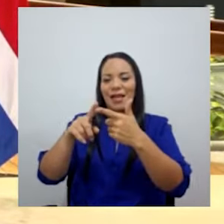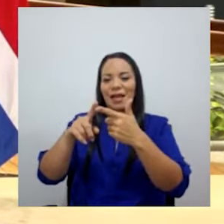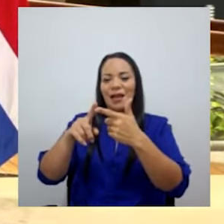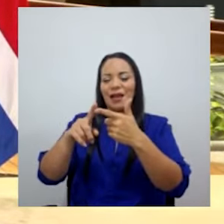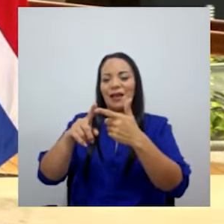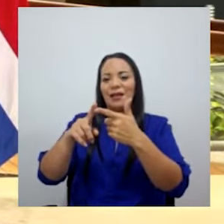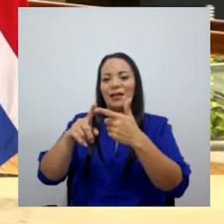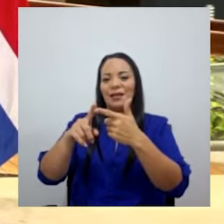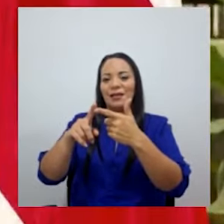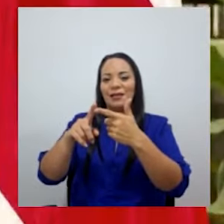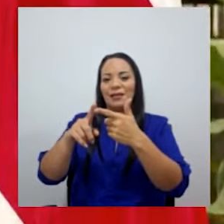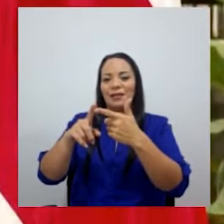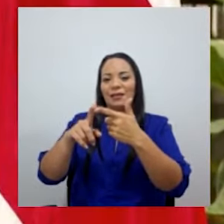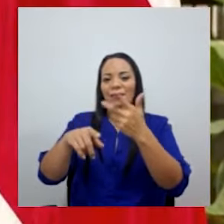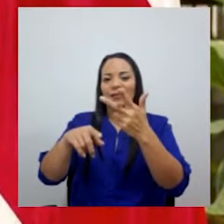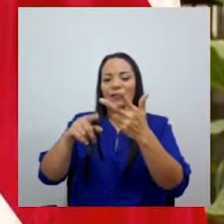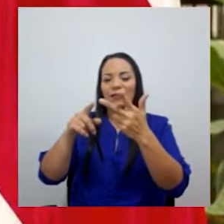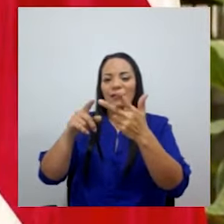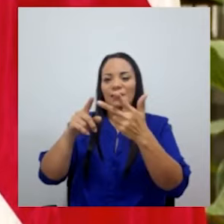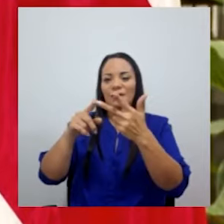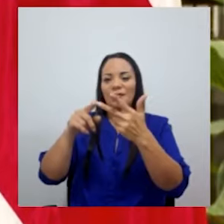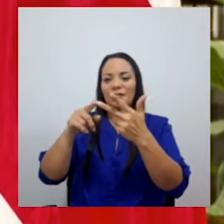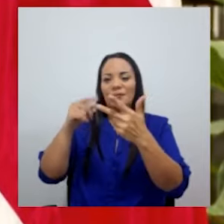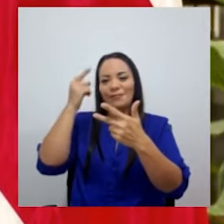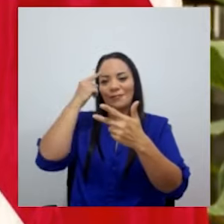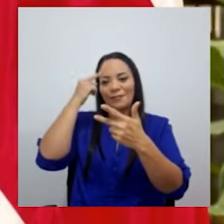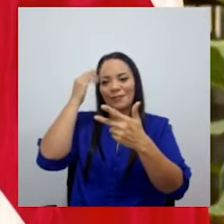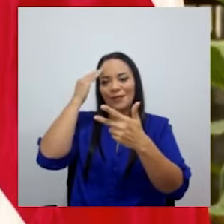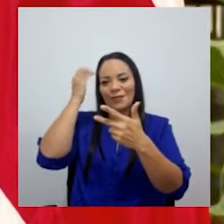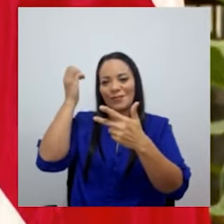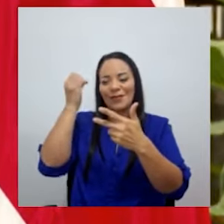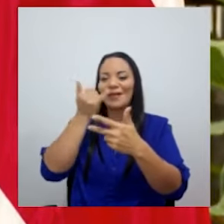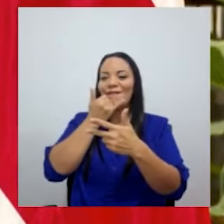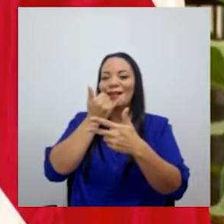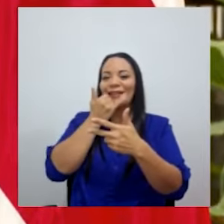perdón, la memoria a veces falla.